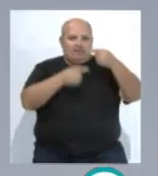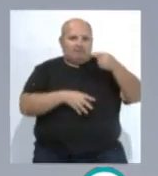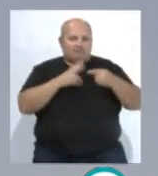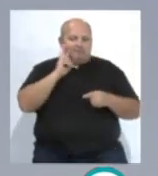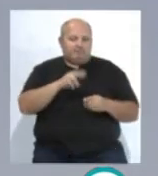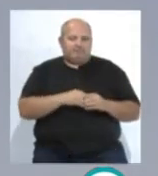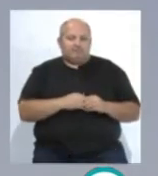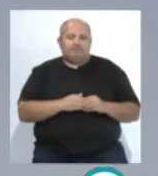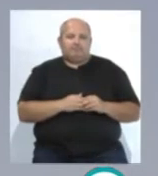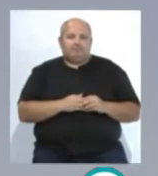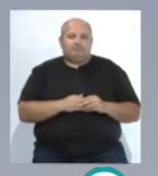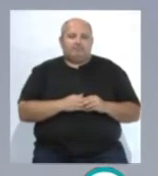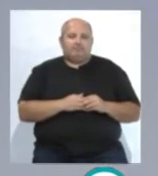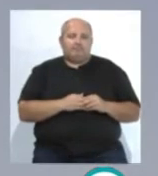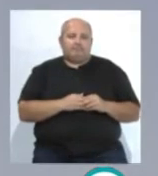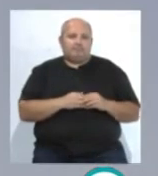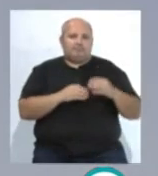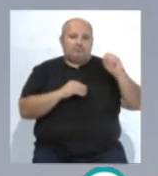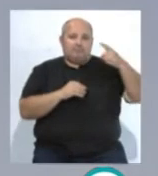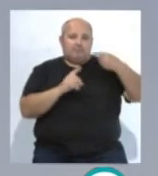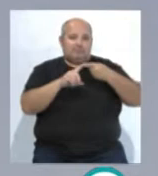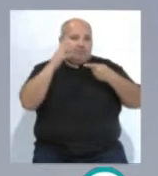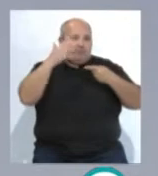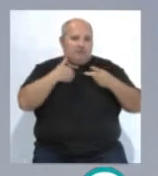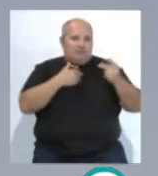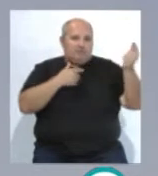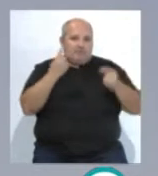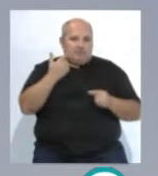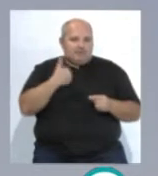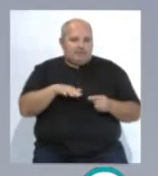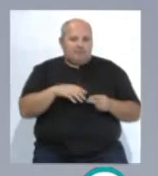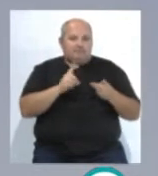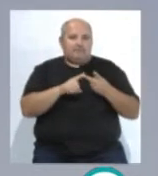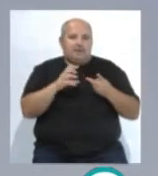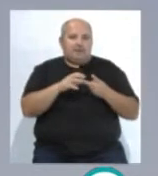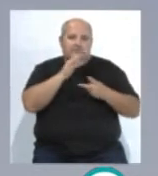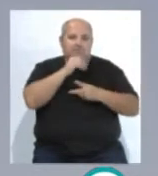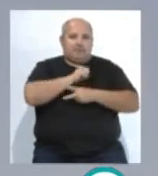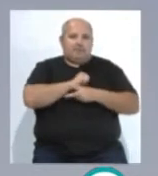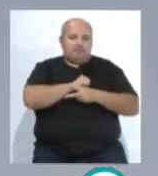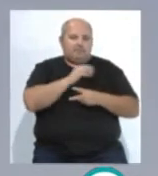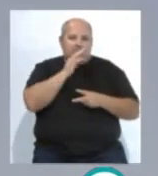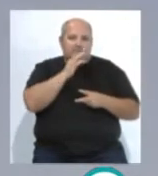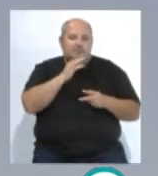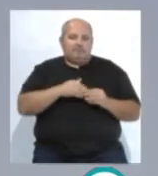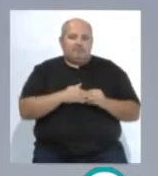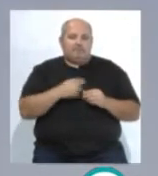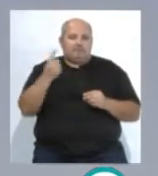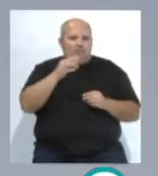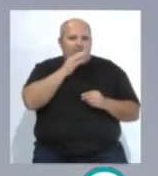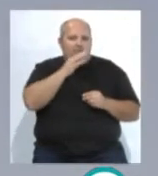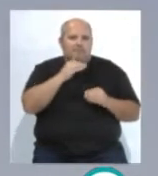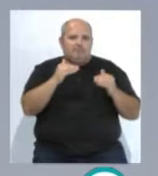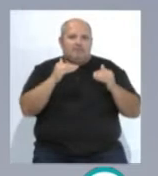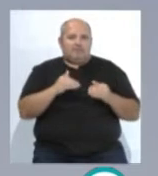La clasificación está encabezada por el Osasuna con 81 puntos, el Granada con 75, todavía no es equipo de primera división, ya que